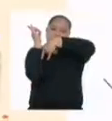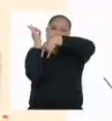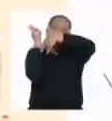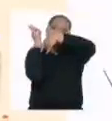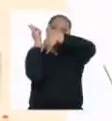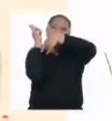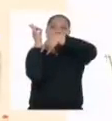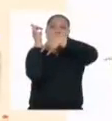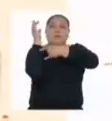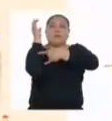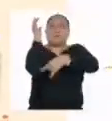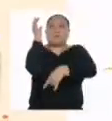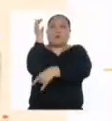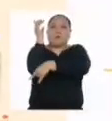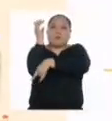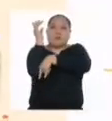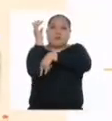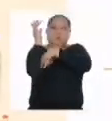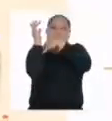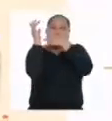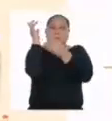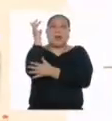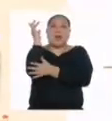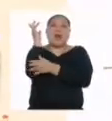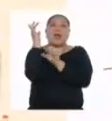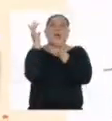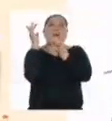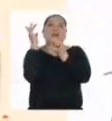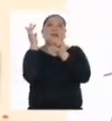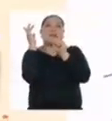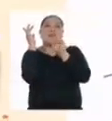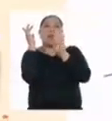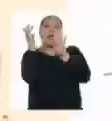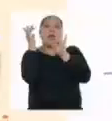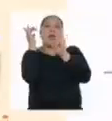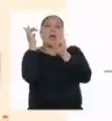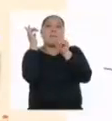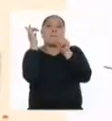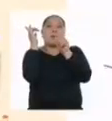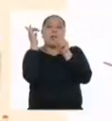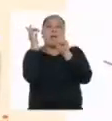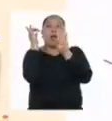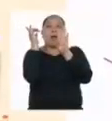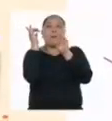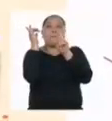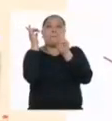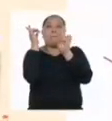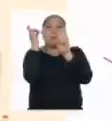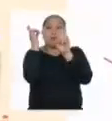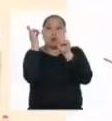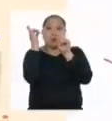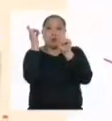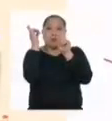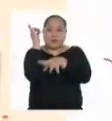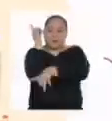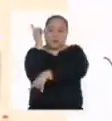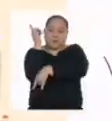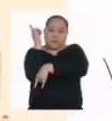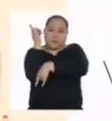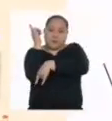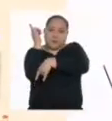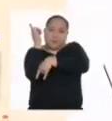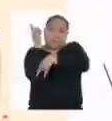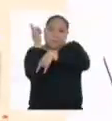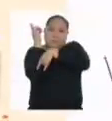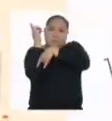entran a la planta, reciben el nombre de savia bruta. La savia bruta penetra en la xilema, que es